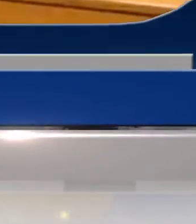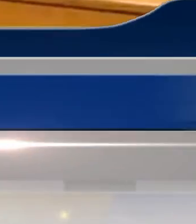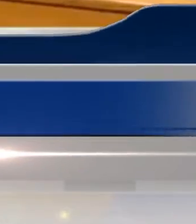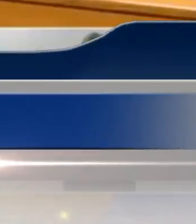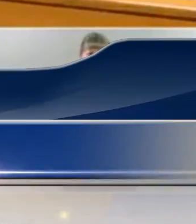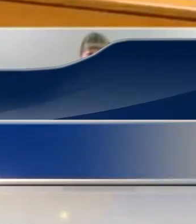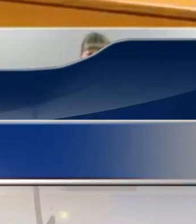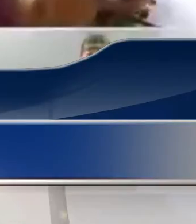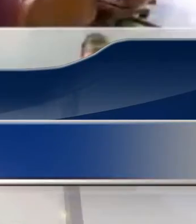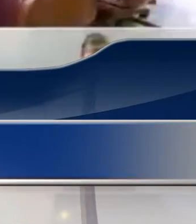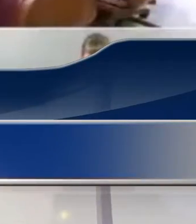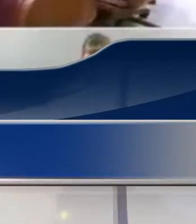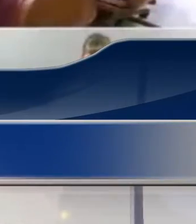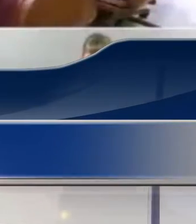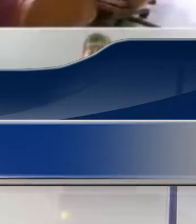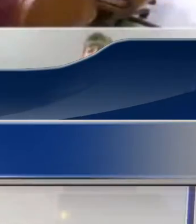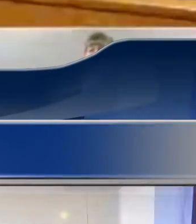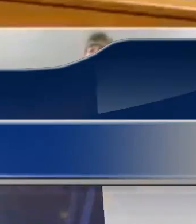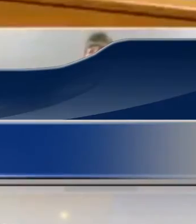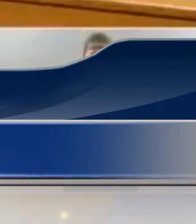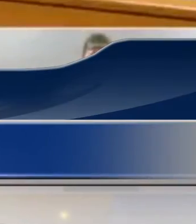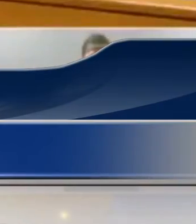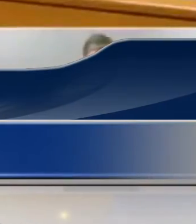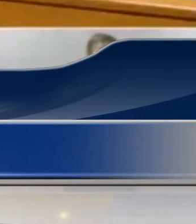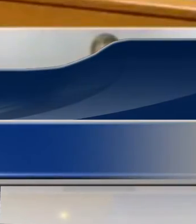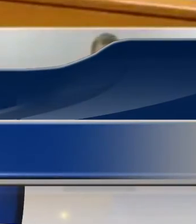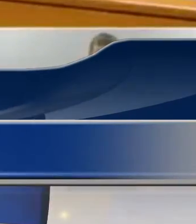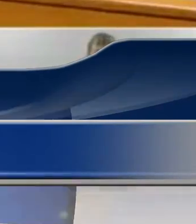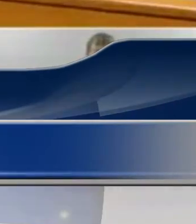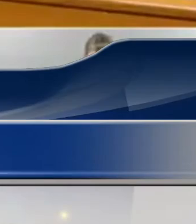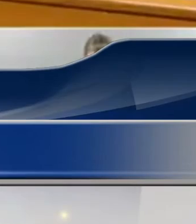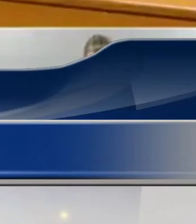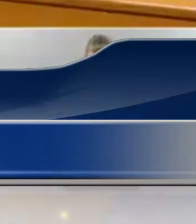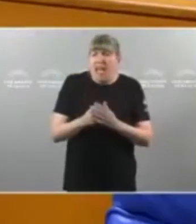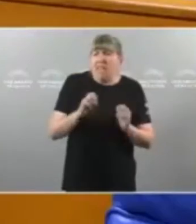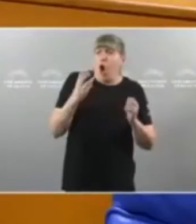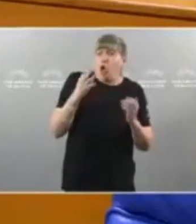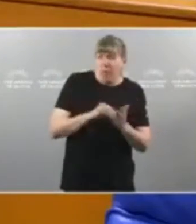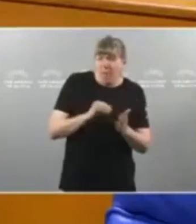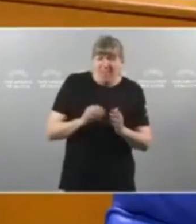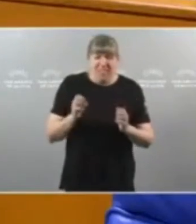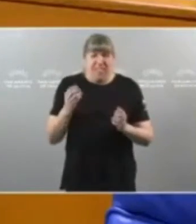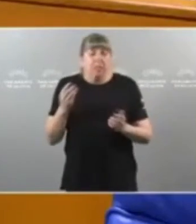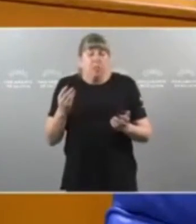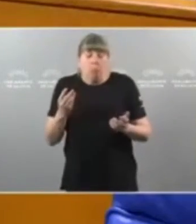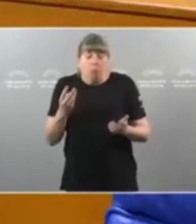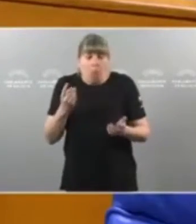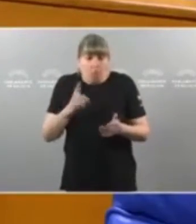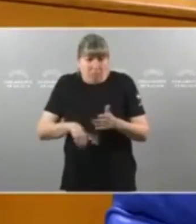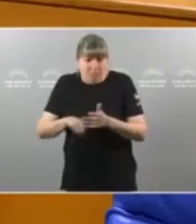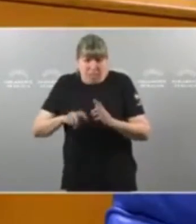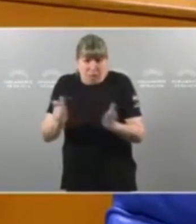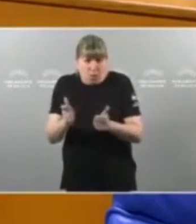con esta organización sindical ocho veces unos últimos no último mes no no nos importó o número de